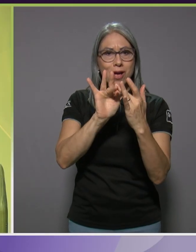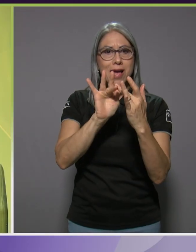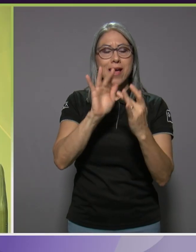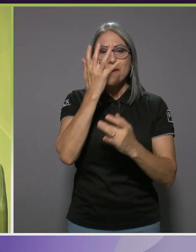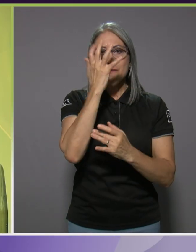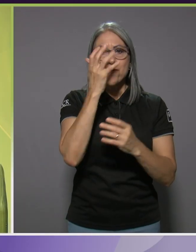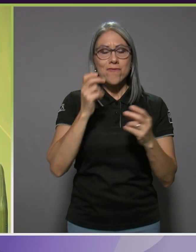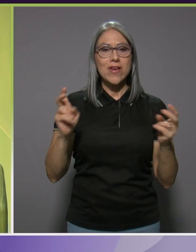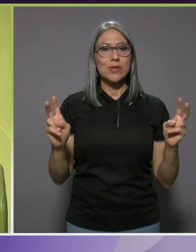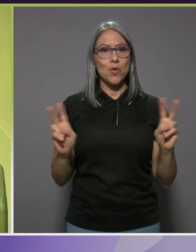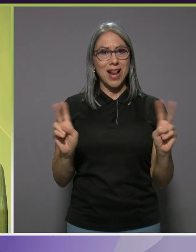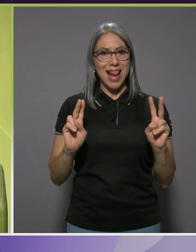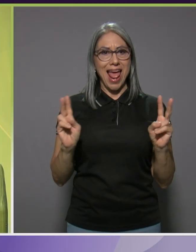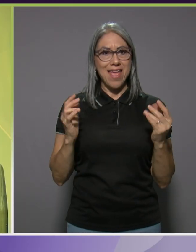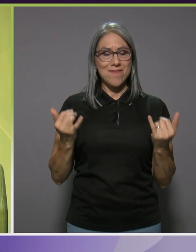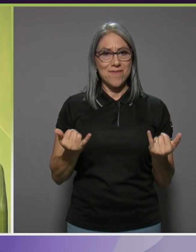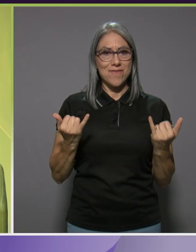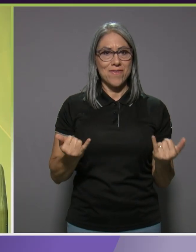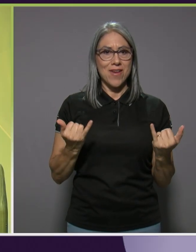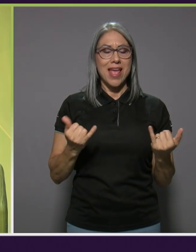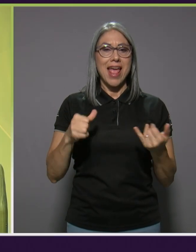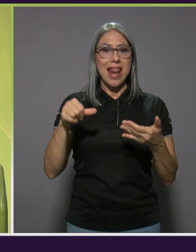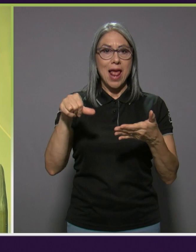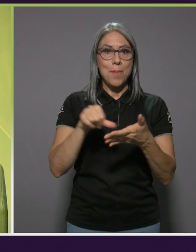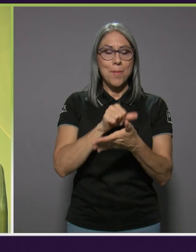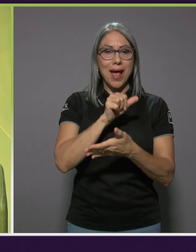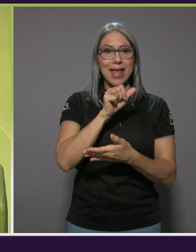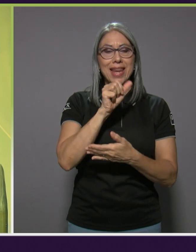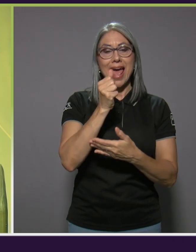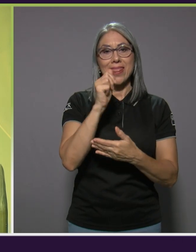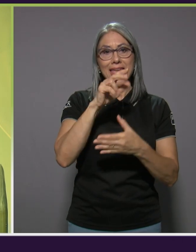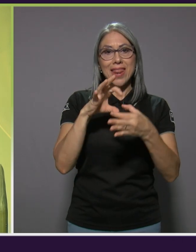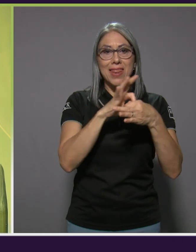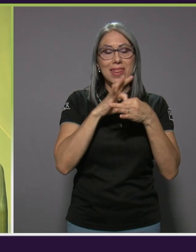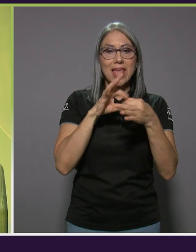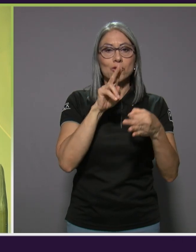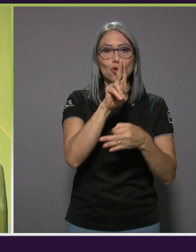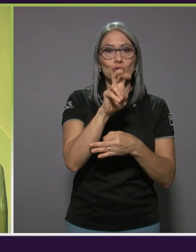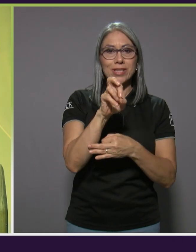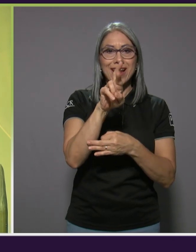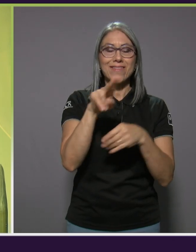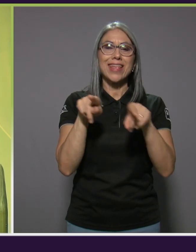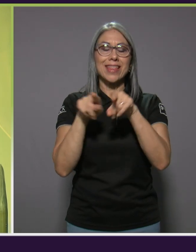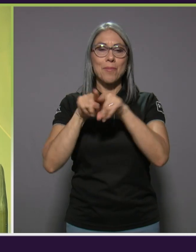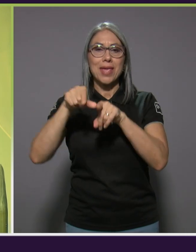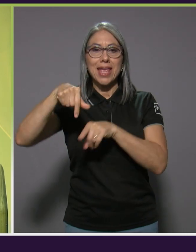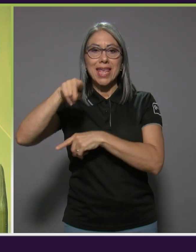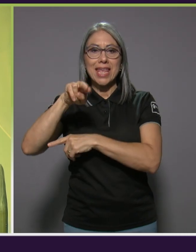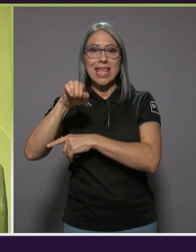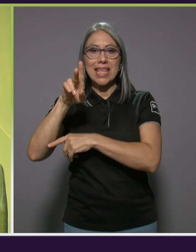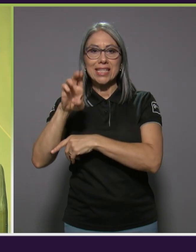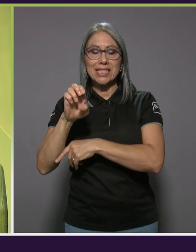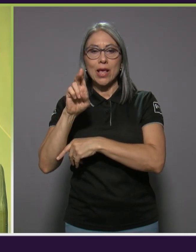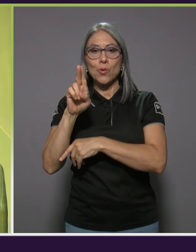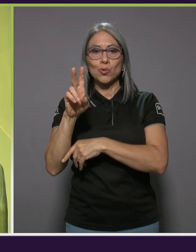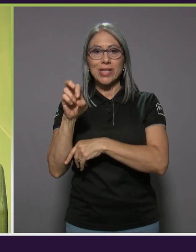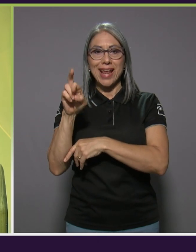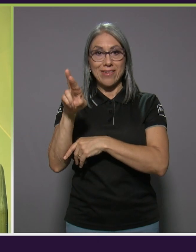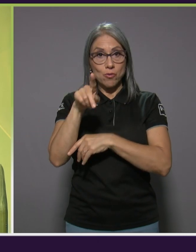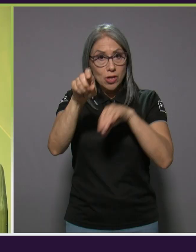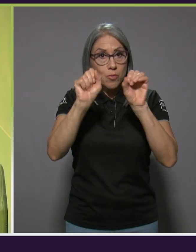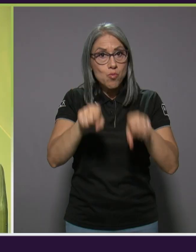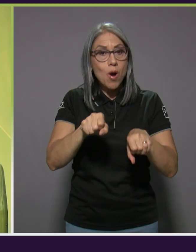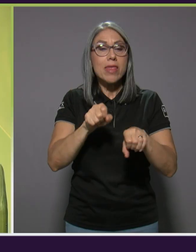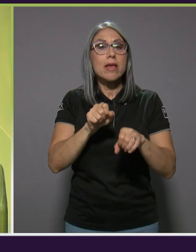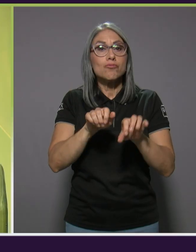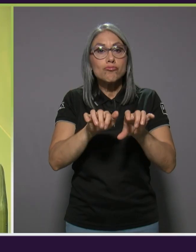la página de Nexos UCR y de 15 UCR para que usted también haga sus comentarios o sus consultas sobre este tema. Hoy